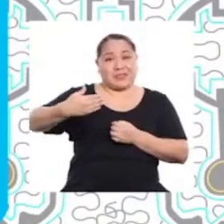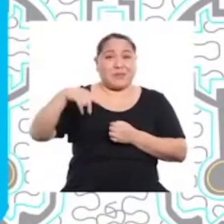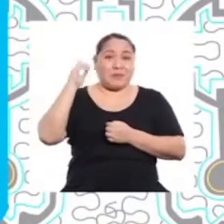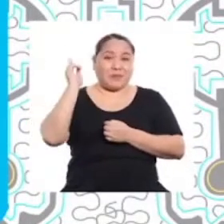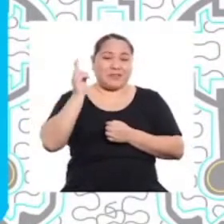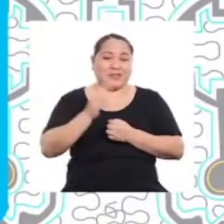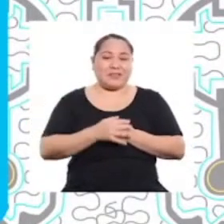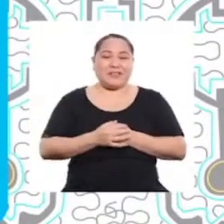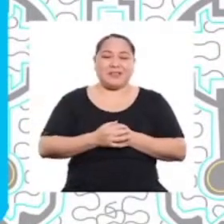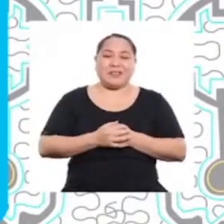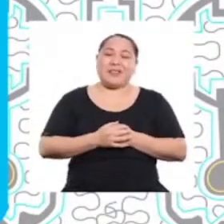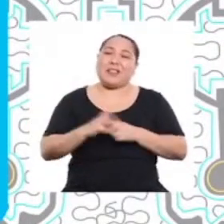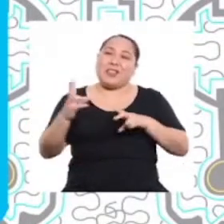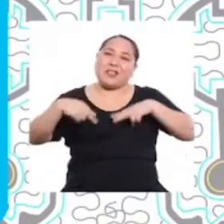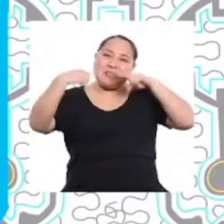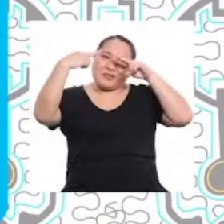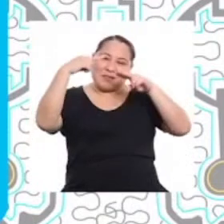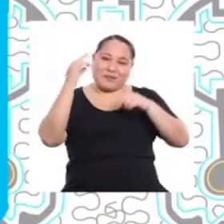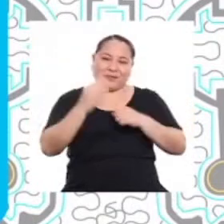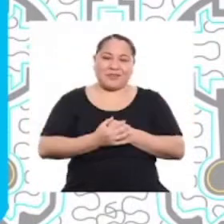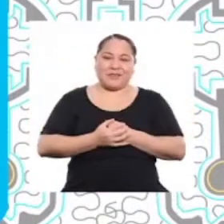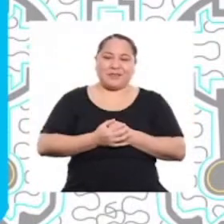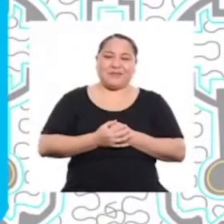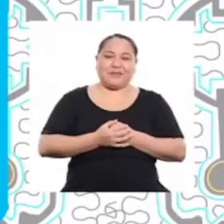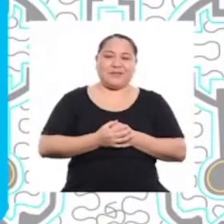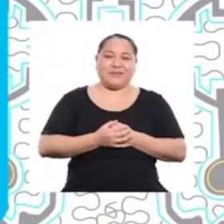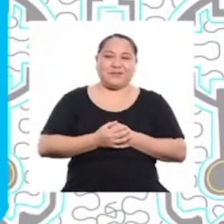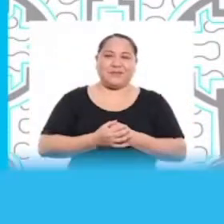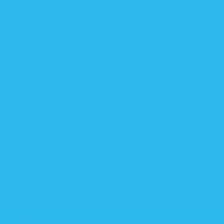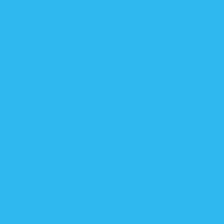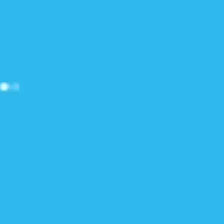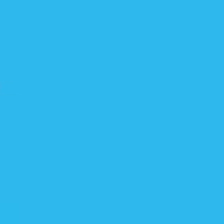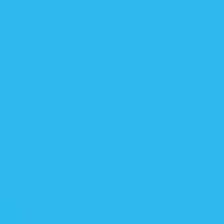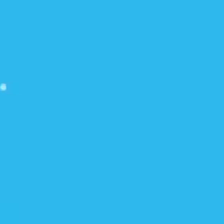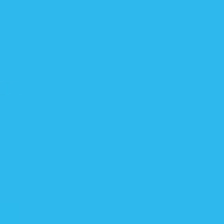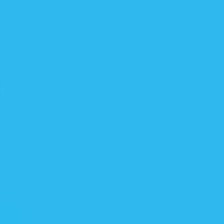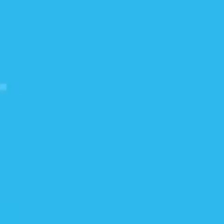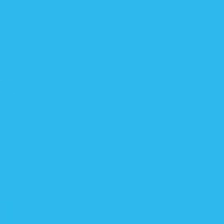próxima, profesora! ¡Nos vemos!